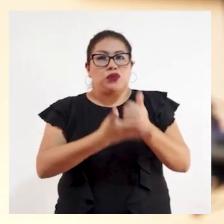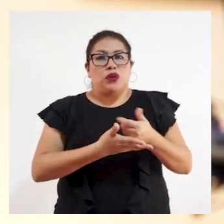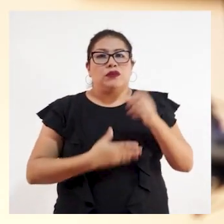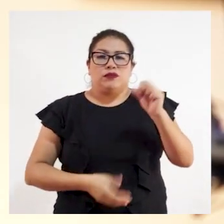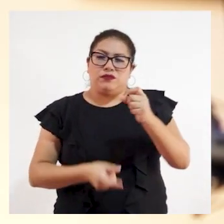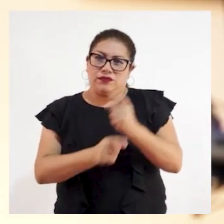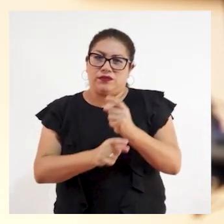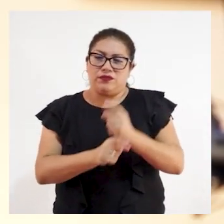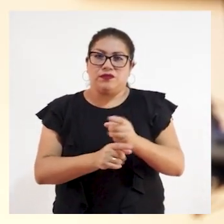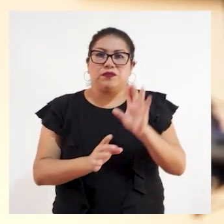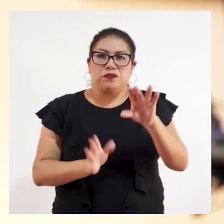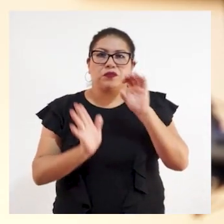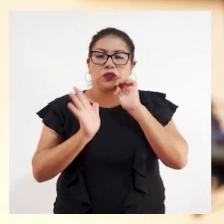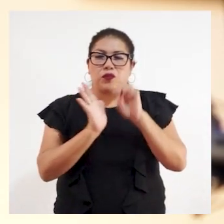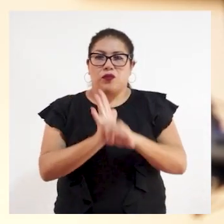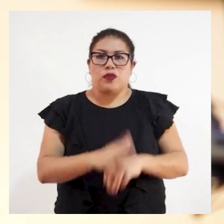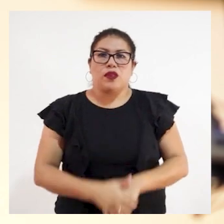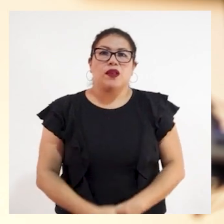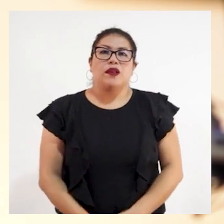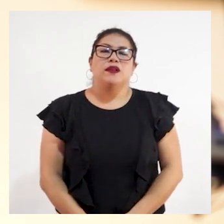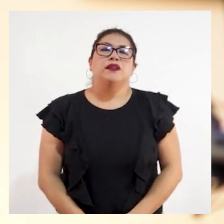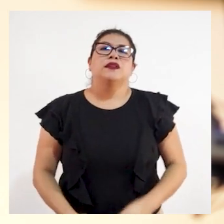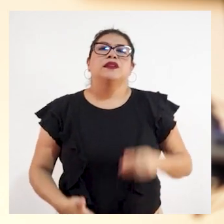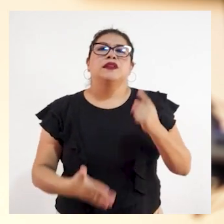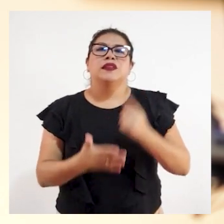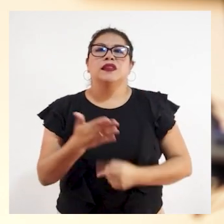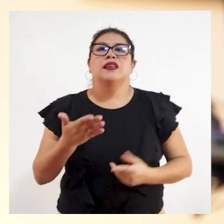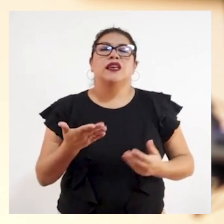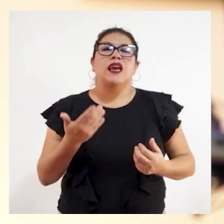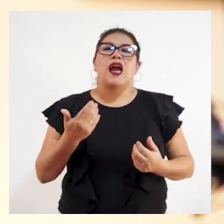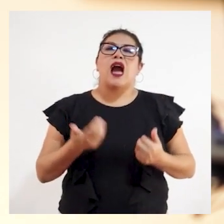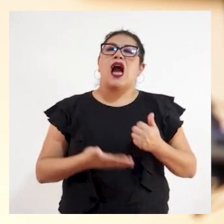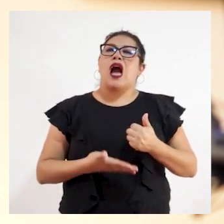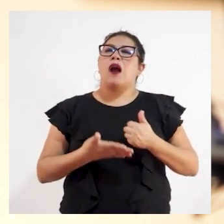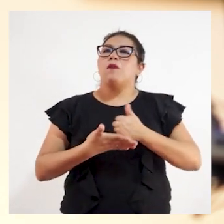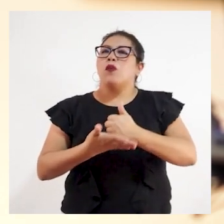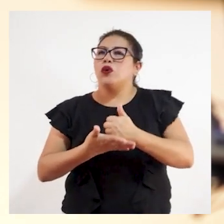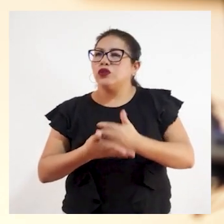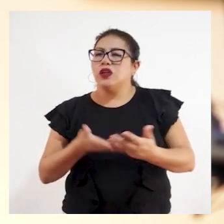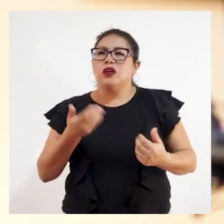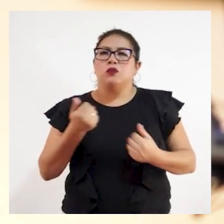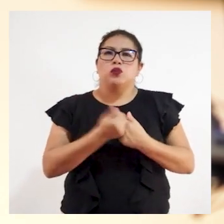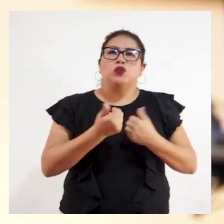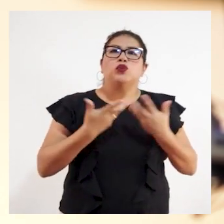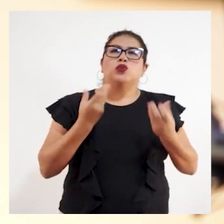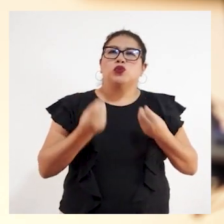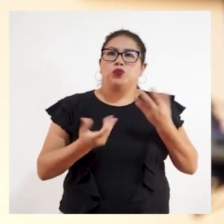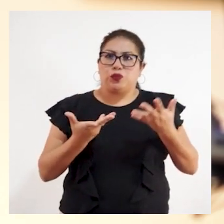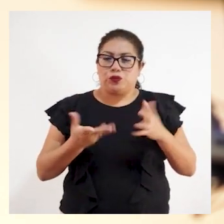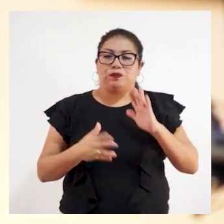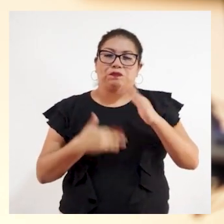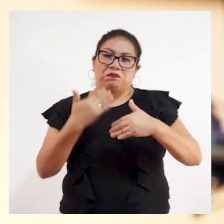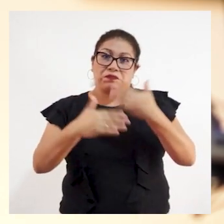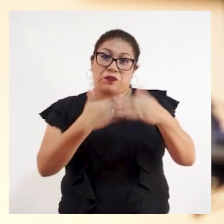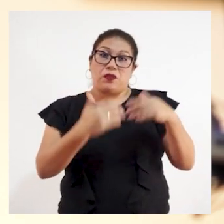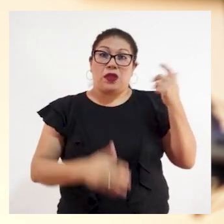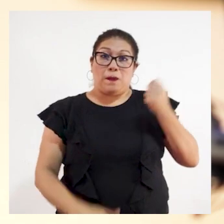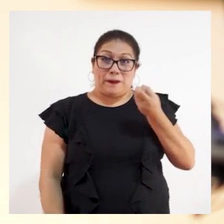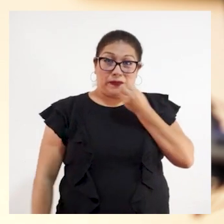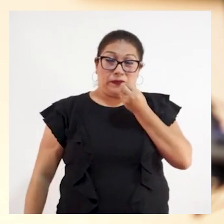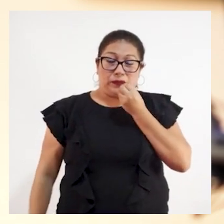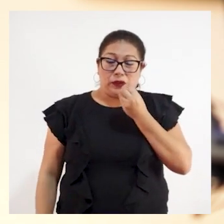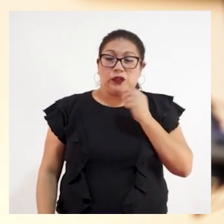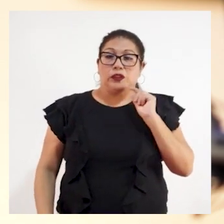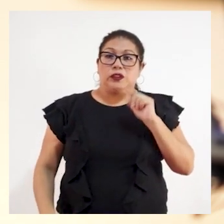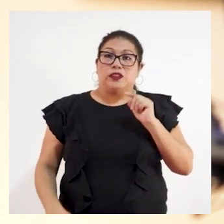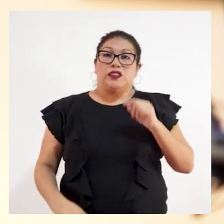Así es. Por ejemplo, ¿qué nos ha contribuido, qué nos ha apoyado? En los procesos de alimentos que la defensa